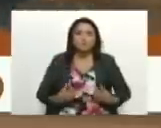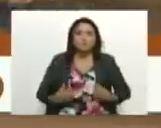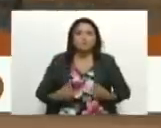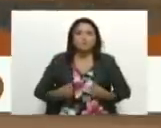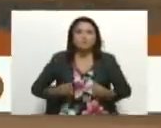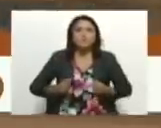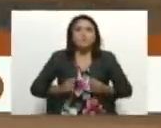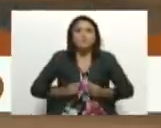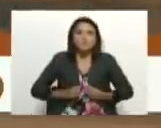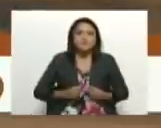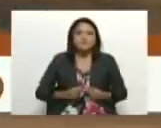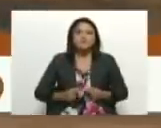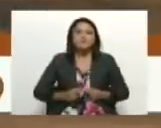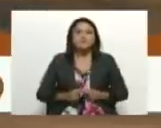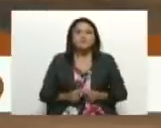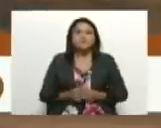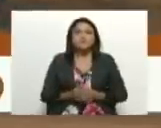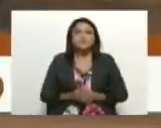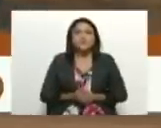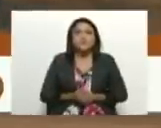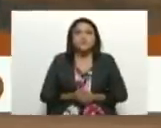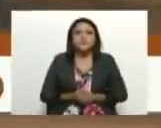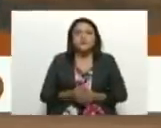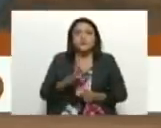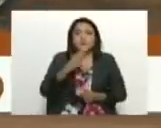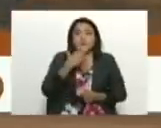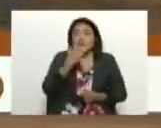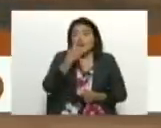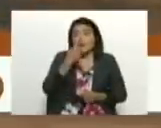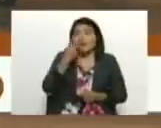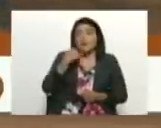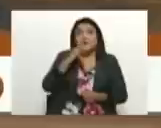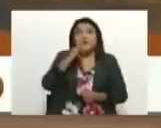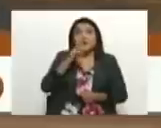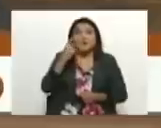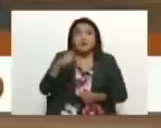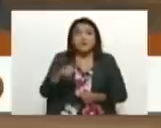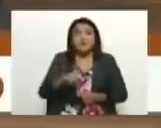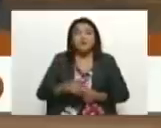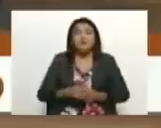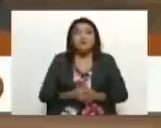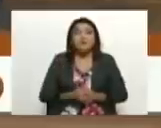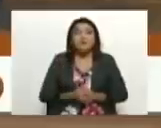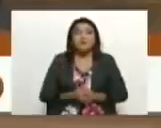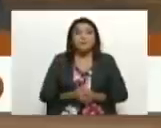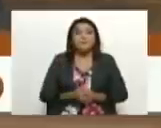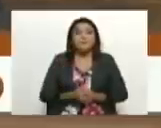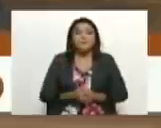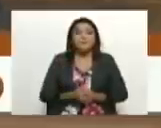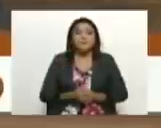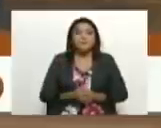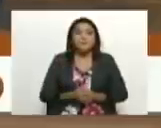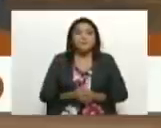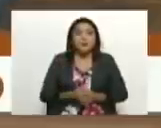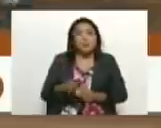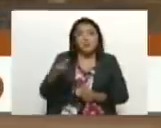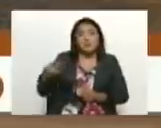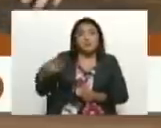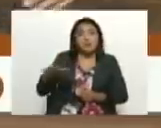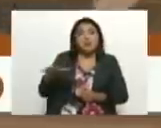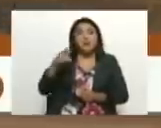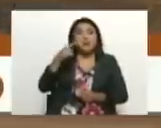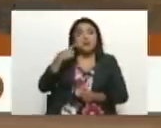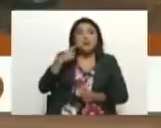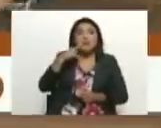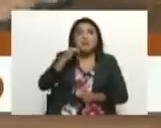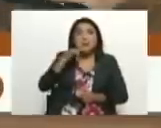O ayer, una denuncia. Lo que hace el poder, ¿no? Una denuncia por ahí. No, que aquí hay un